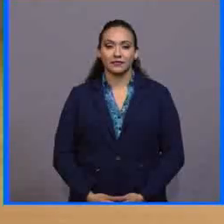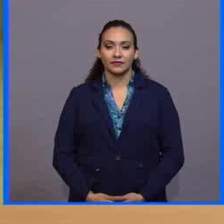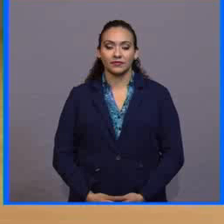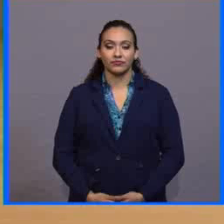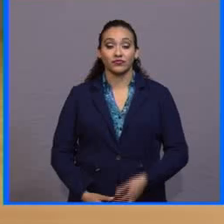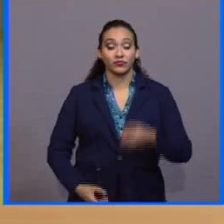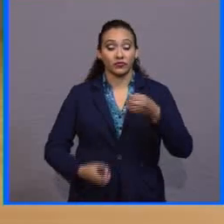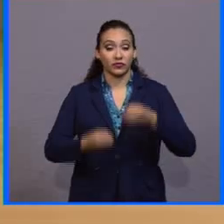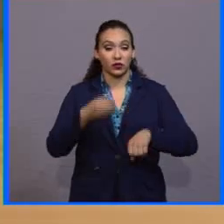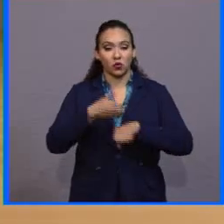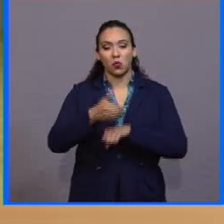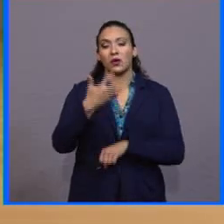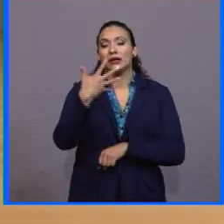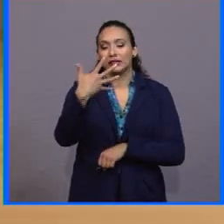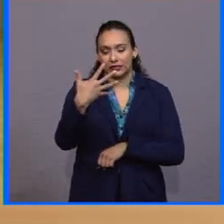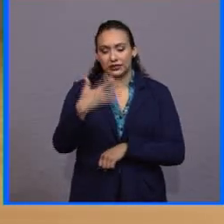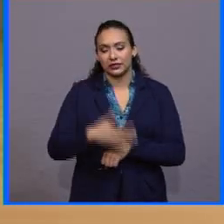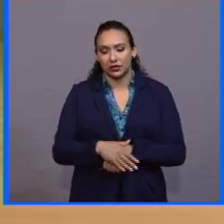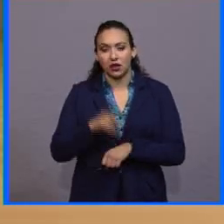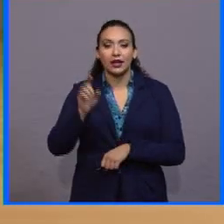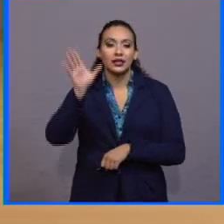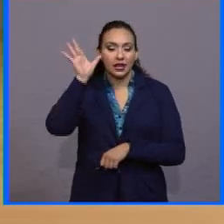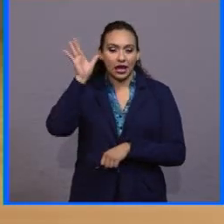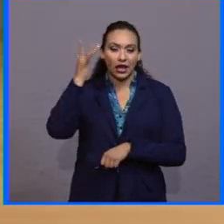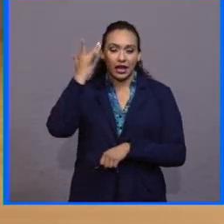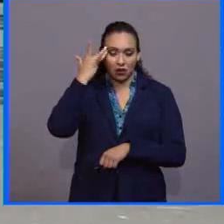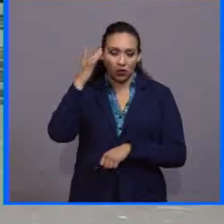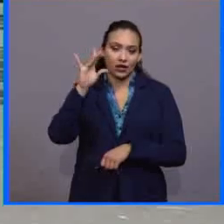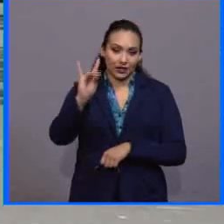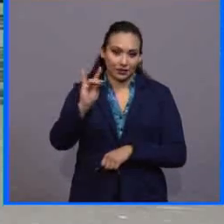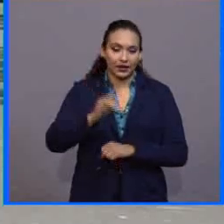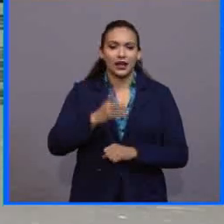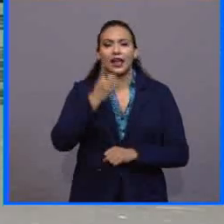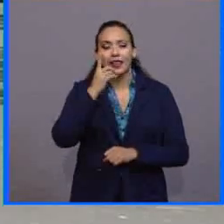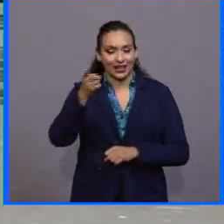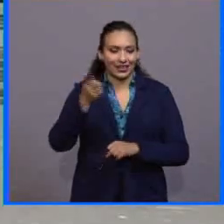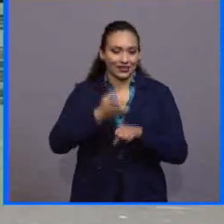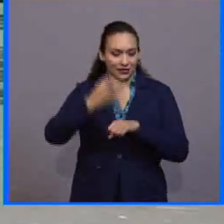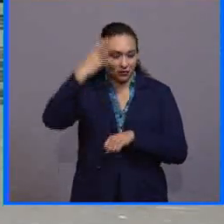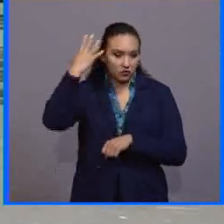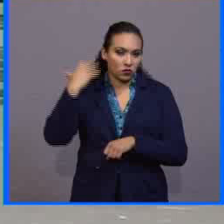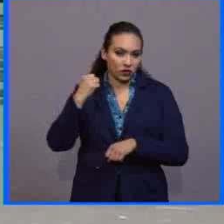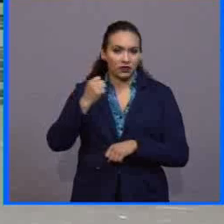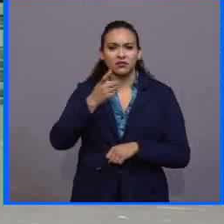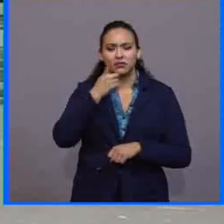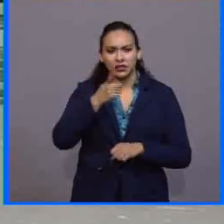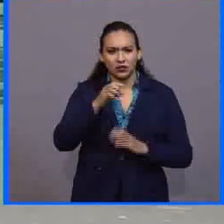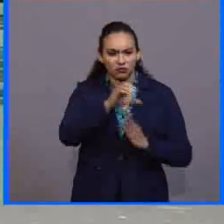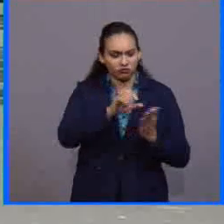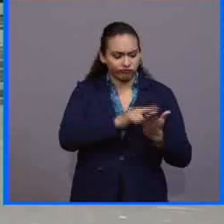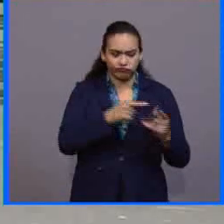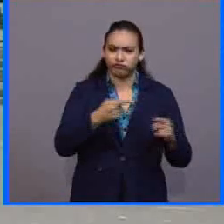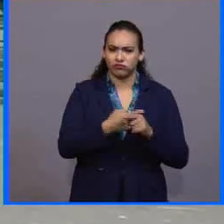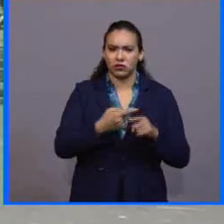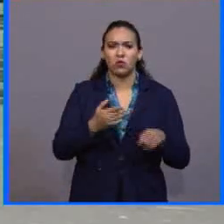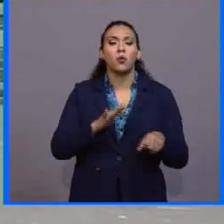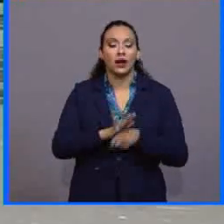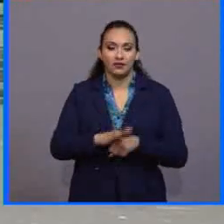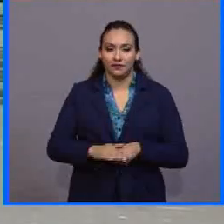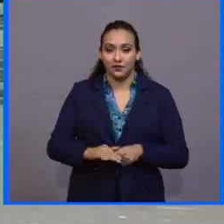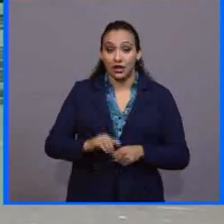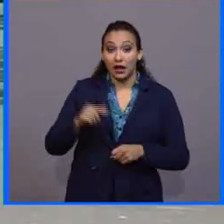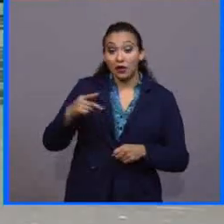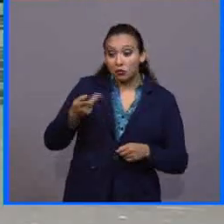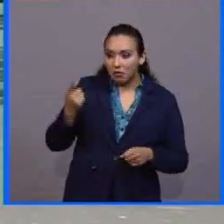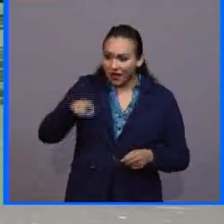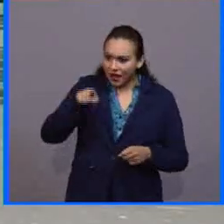Y el Juzgado Quinto de Distrito con residencia en Cuernavaca, Morelos, determinó que es inconstitucional obligar a las personas adultas mayores